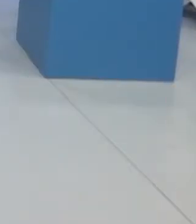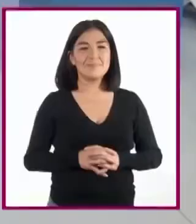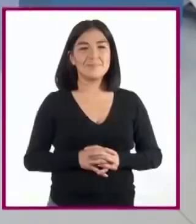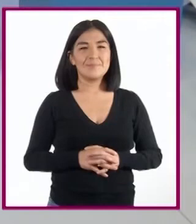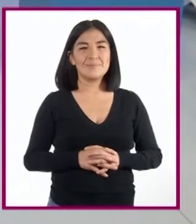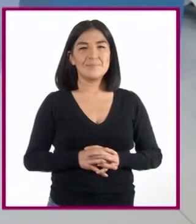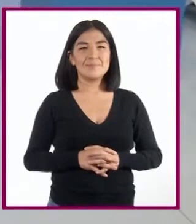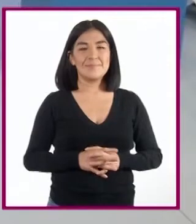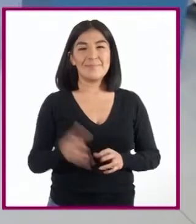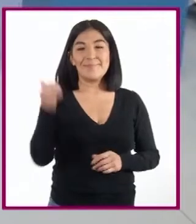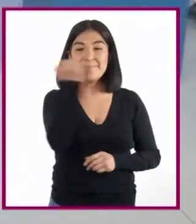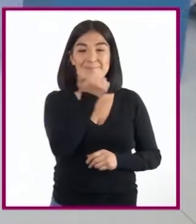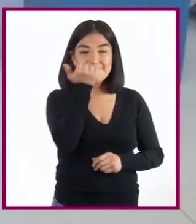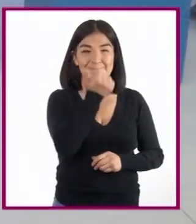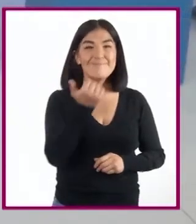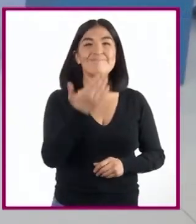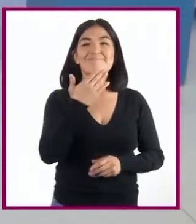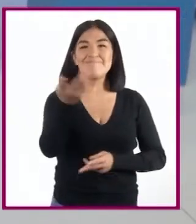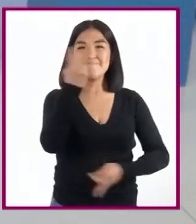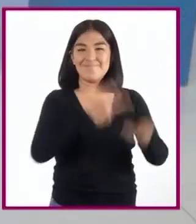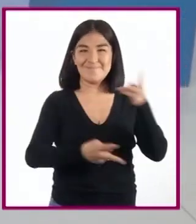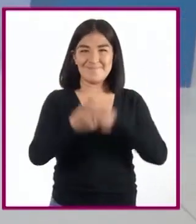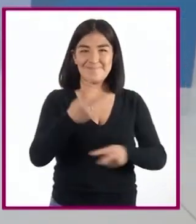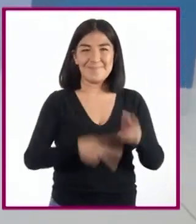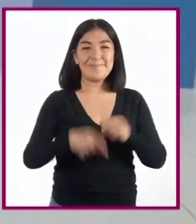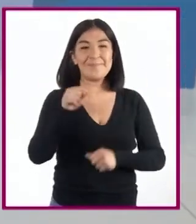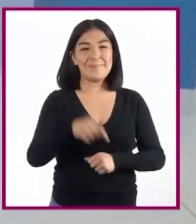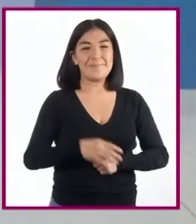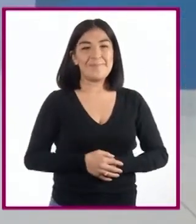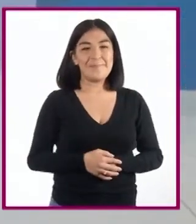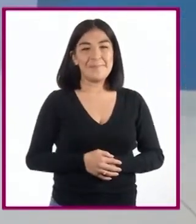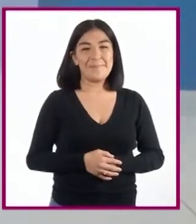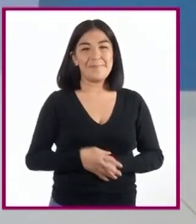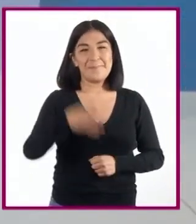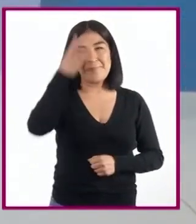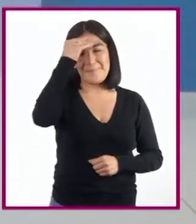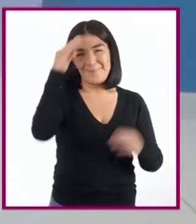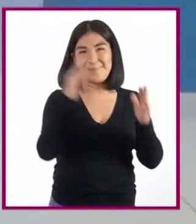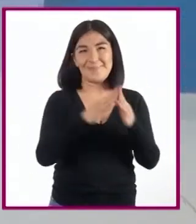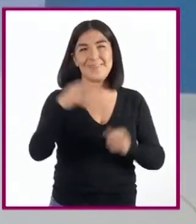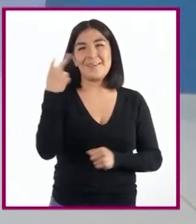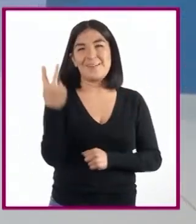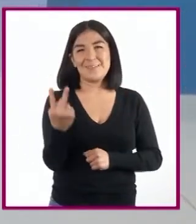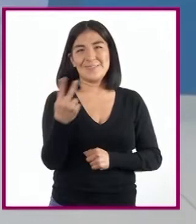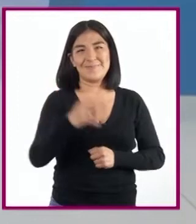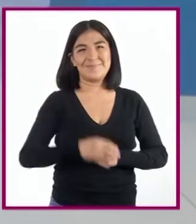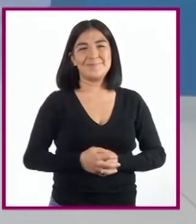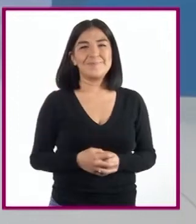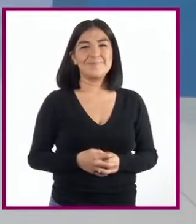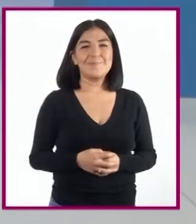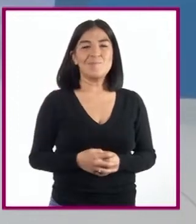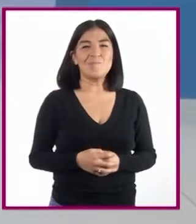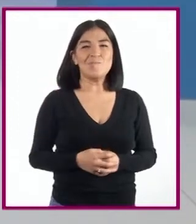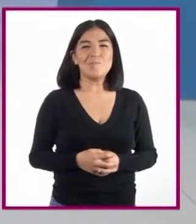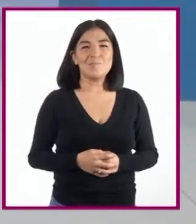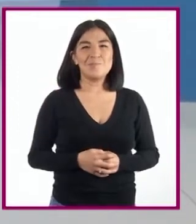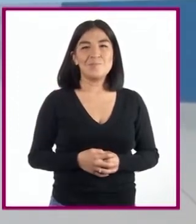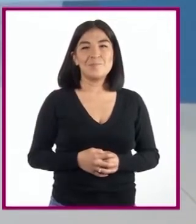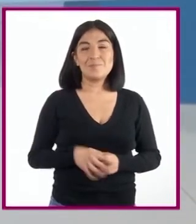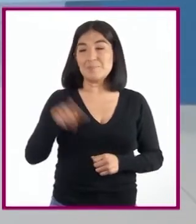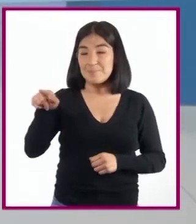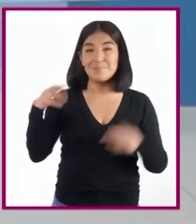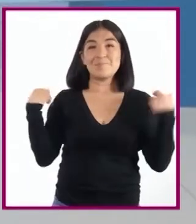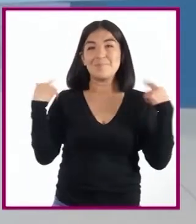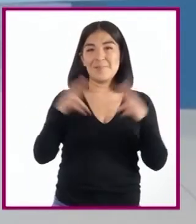Estimadas alumnas y alumnos, bienvenidas y bienvenidos a Aprende en Casa 2. Él es el